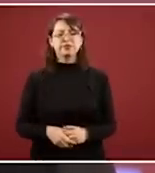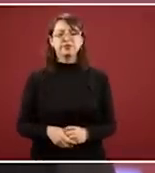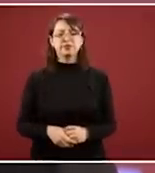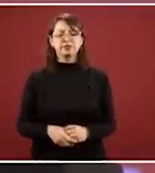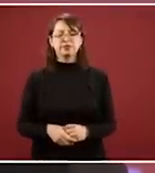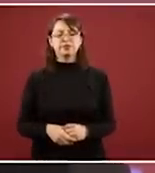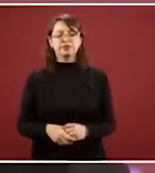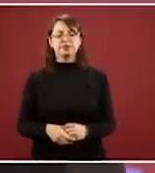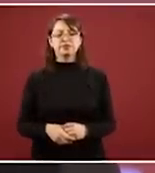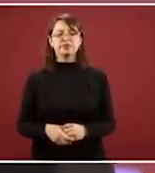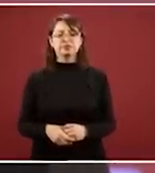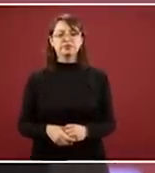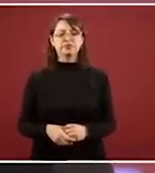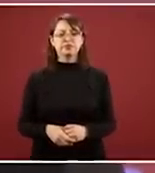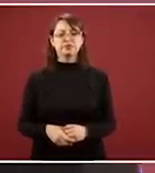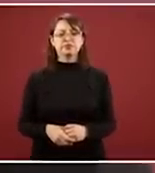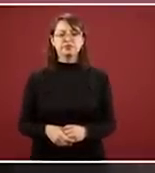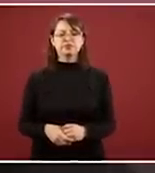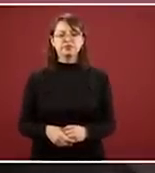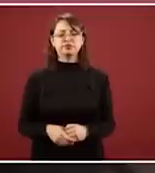que al mismo tiempo